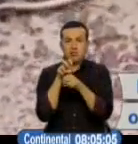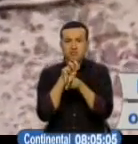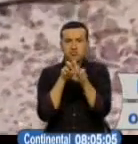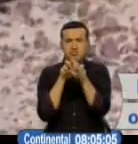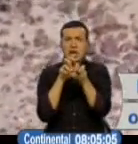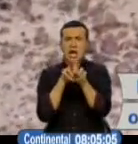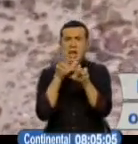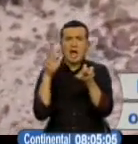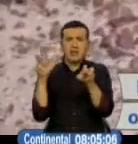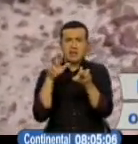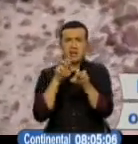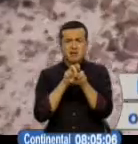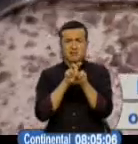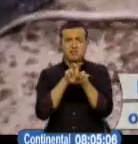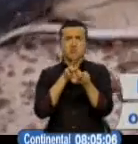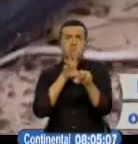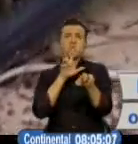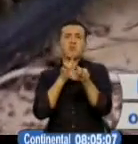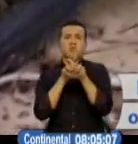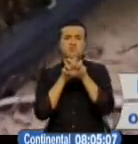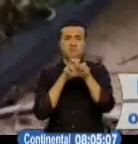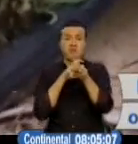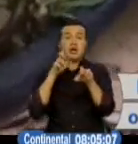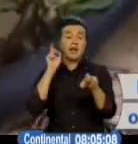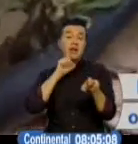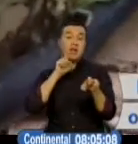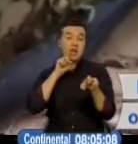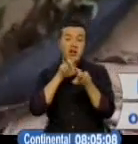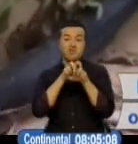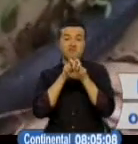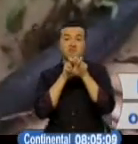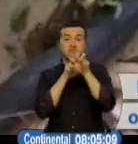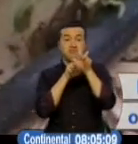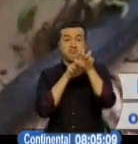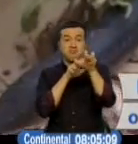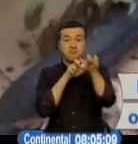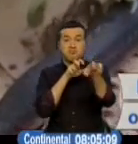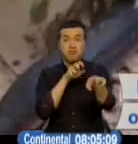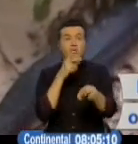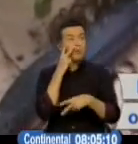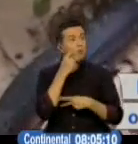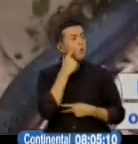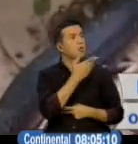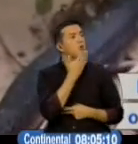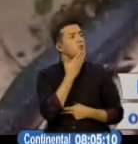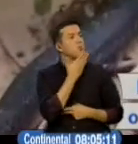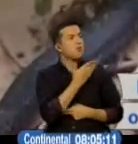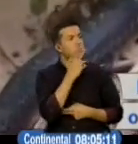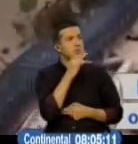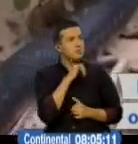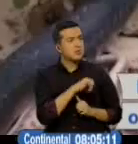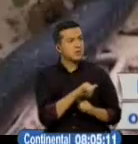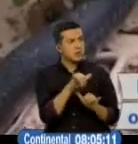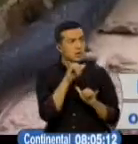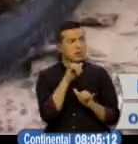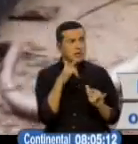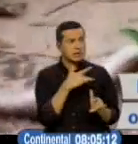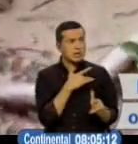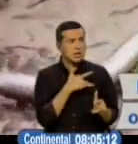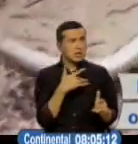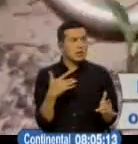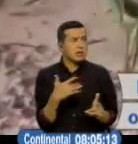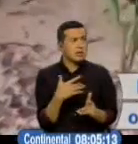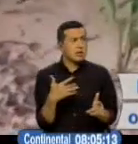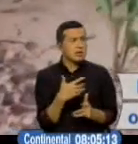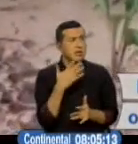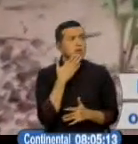gran tamaño. En las imágenes se observa a la víbora negra con algo que le sale de la boca, en un comportamiento usual de estos reptiles. Al sentirse amenazada